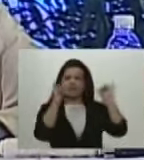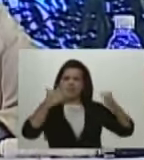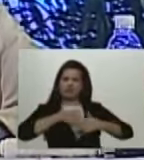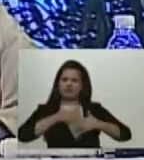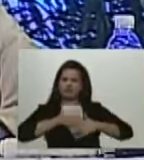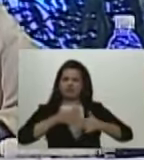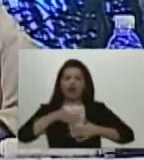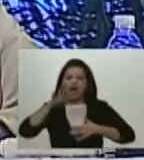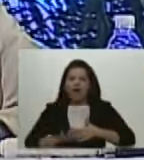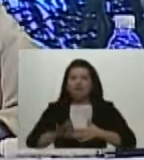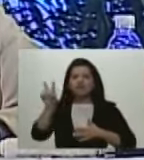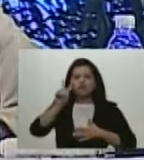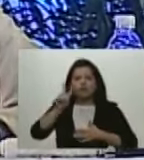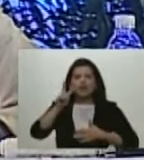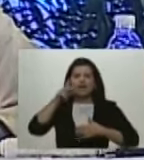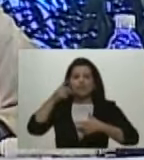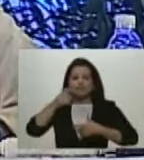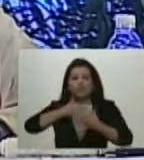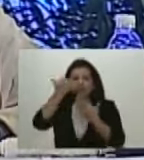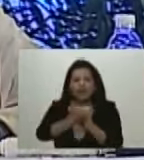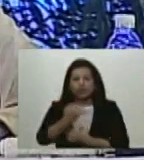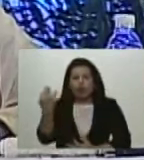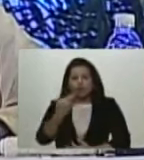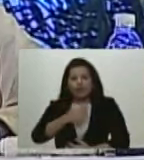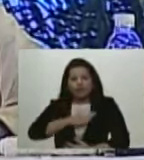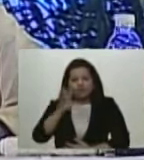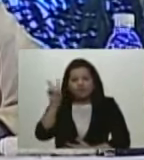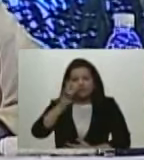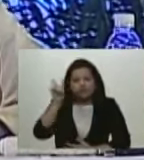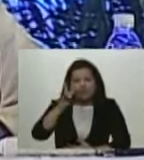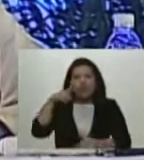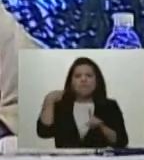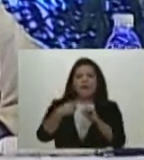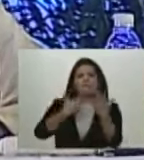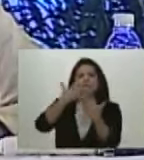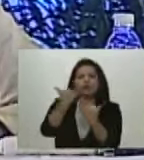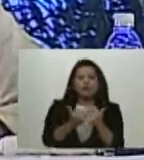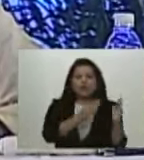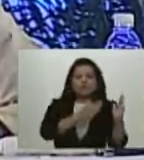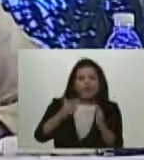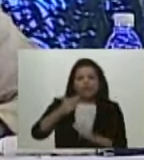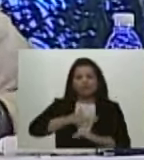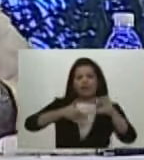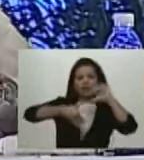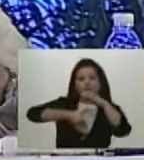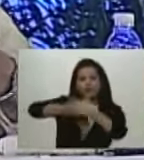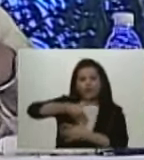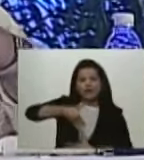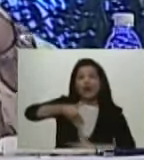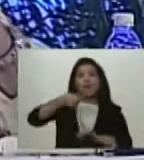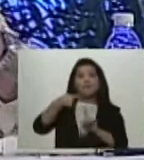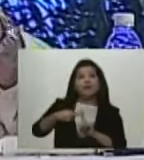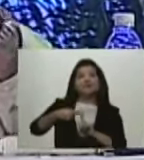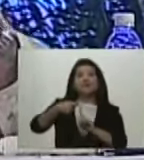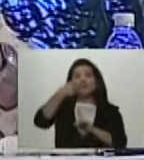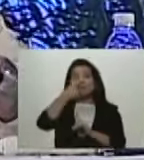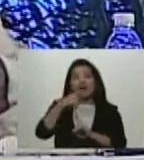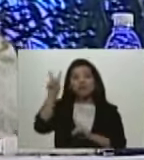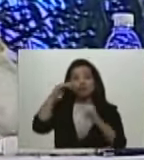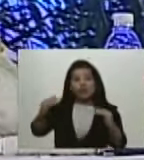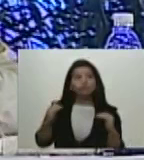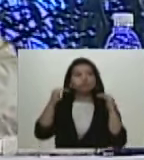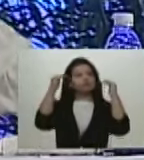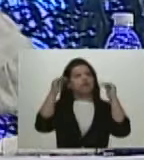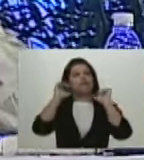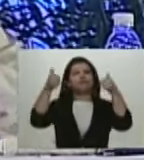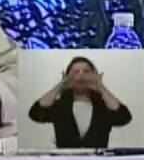venezolano, latinoamericano, caribeña, y nos colocó en la vanguardia de la lucha mundial por un nuevo orden